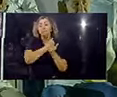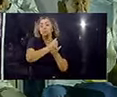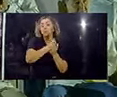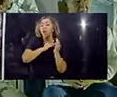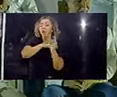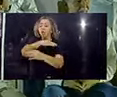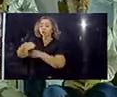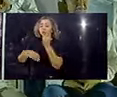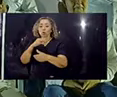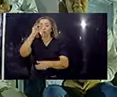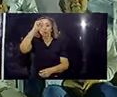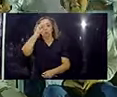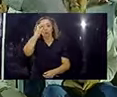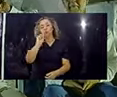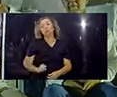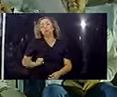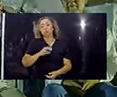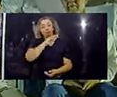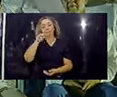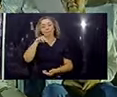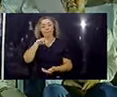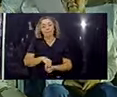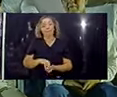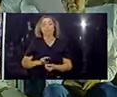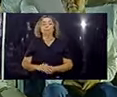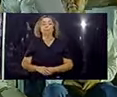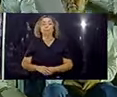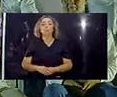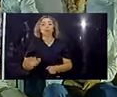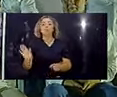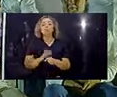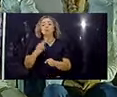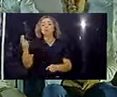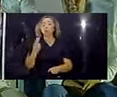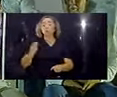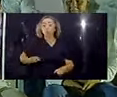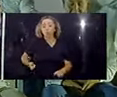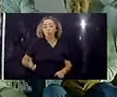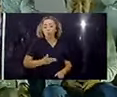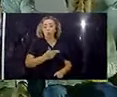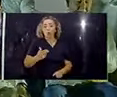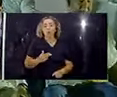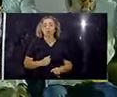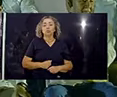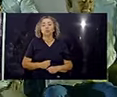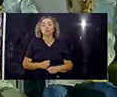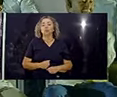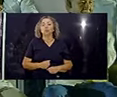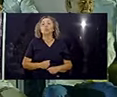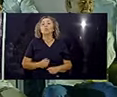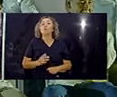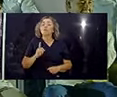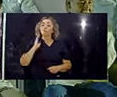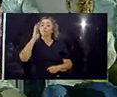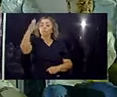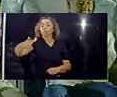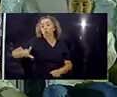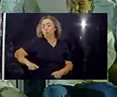más lo necesitan porque guacho va a ser el próximo gobernador de Yucatán y